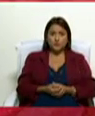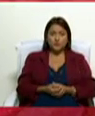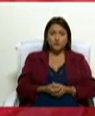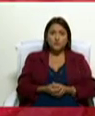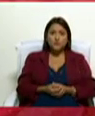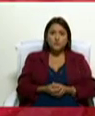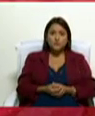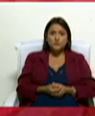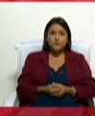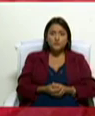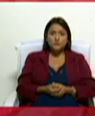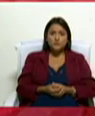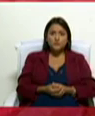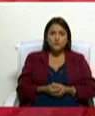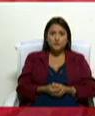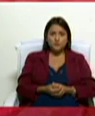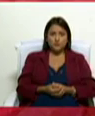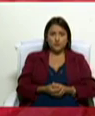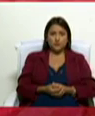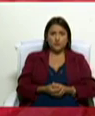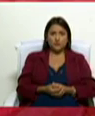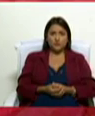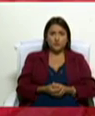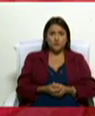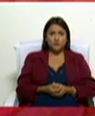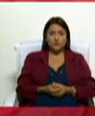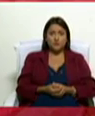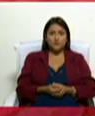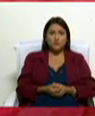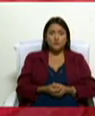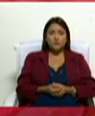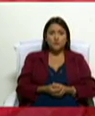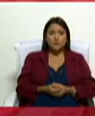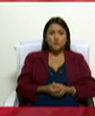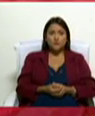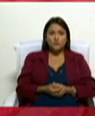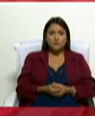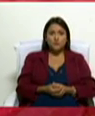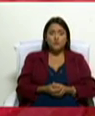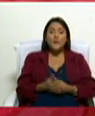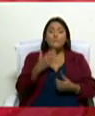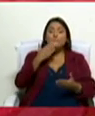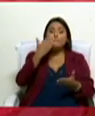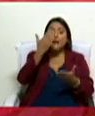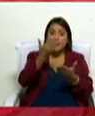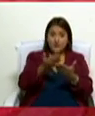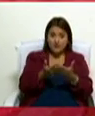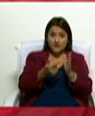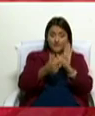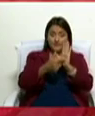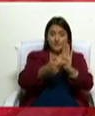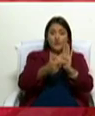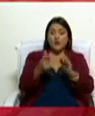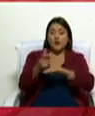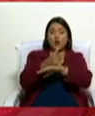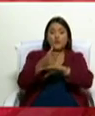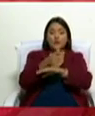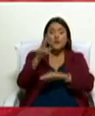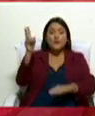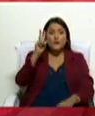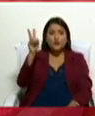subsiguiente la necesidad de solicitar por parte de nuestro